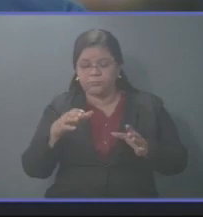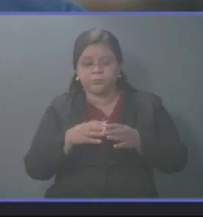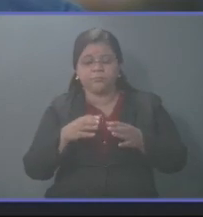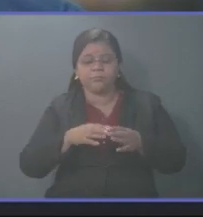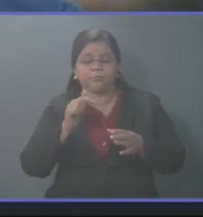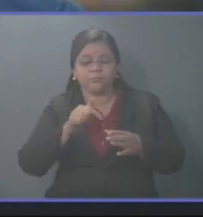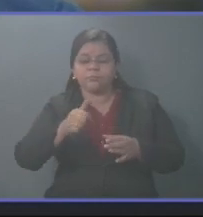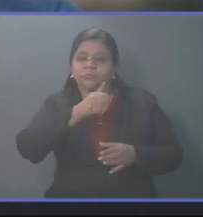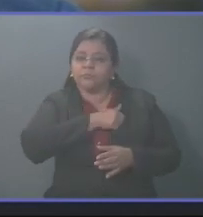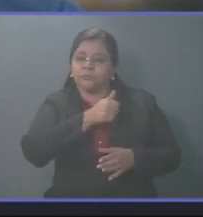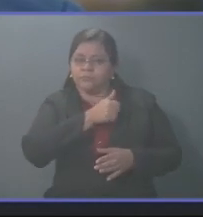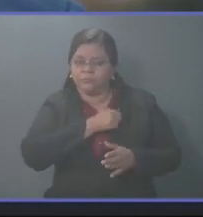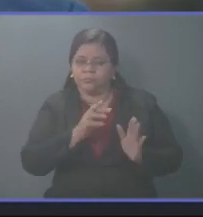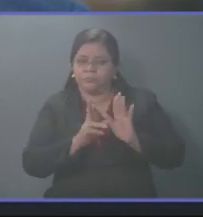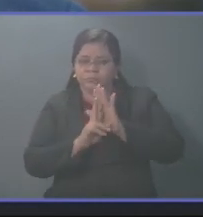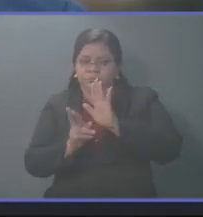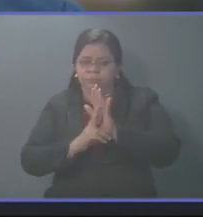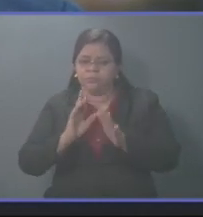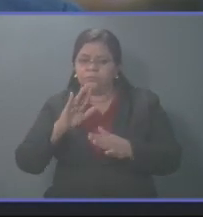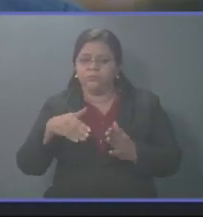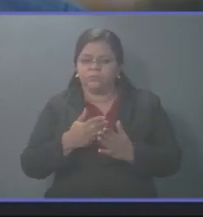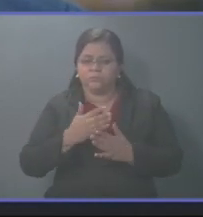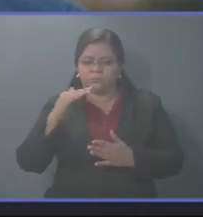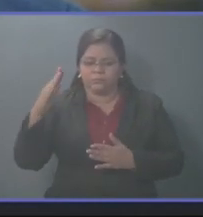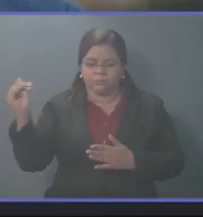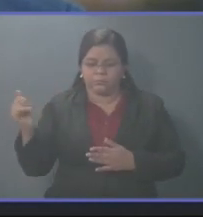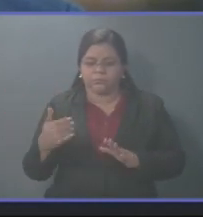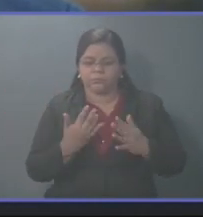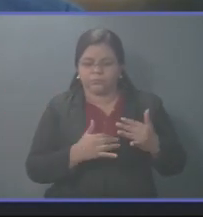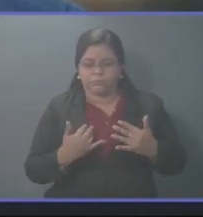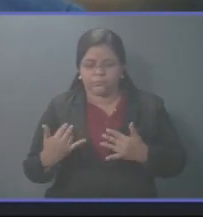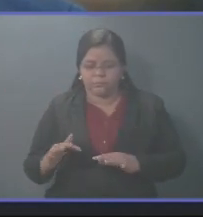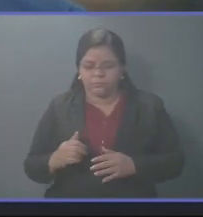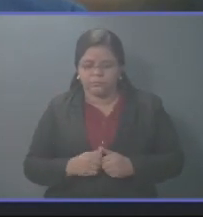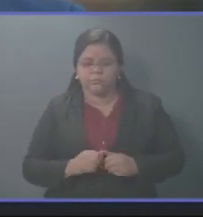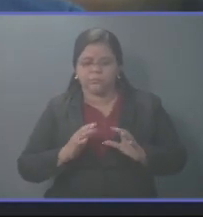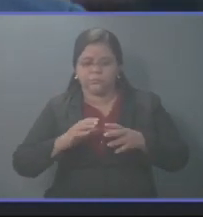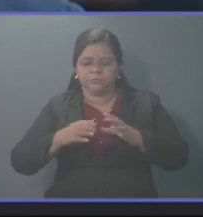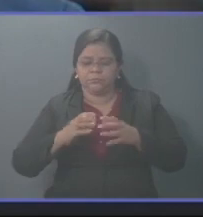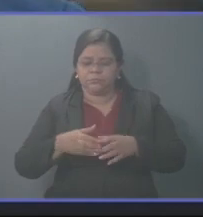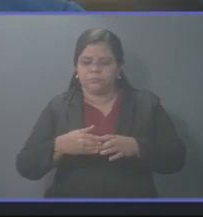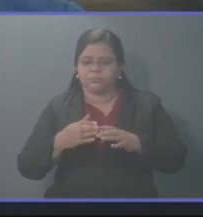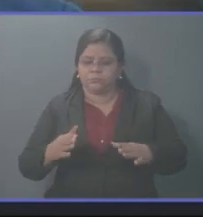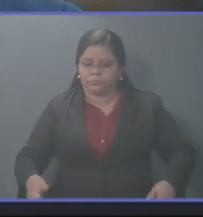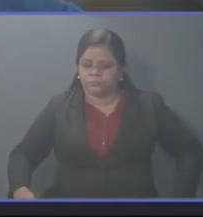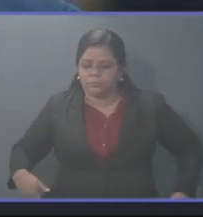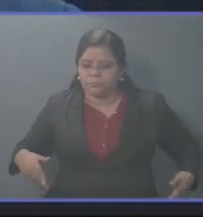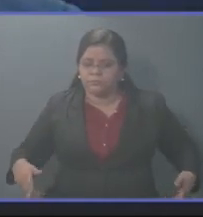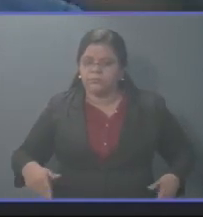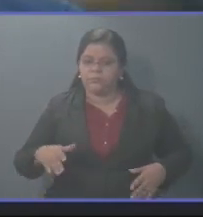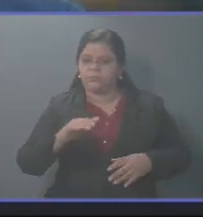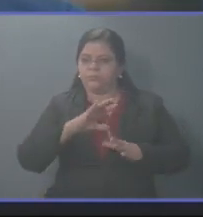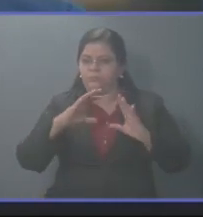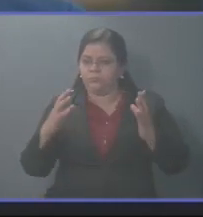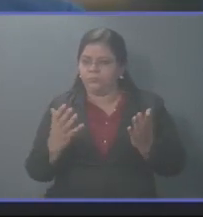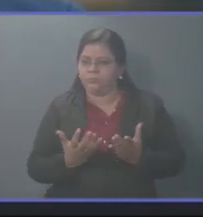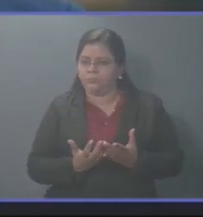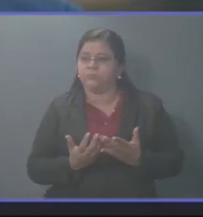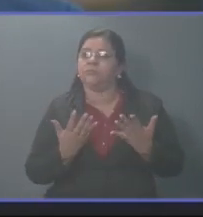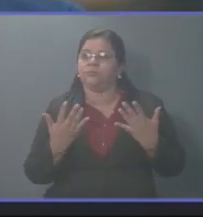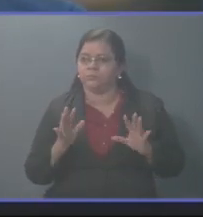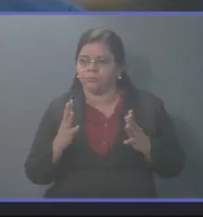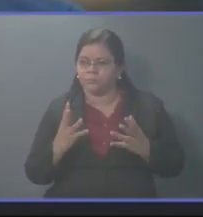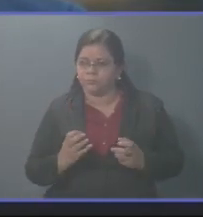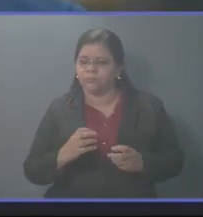la representación exclusiva del país ante los Juegos oficializados por el Comité Paralímpico Internacional. A fin de formalizar